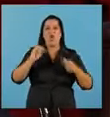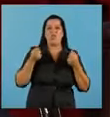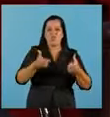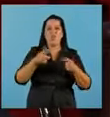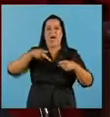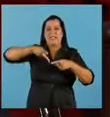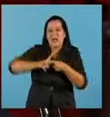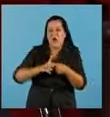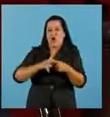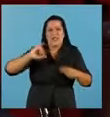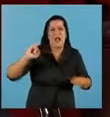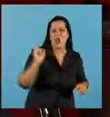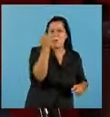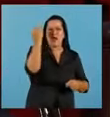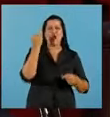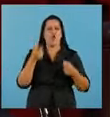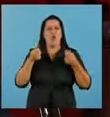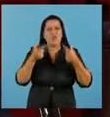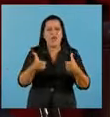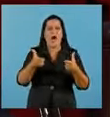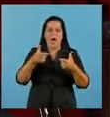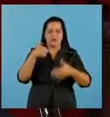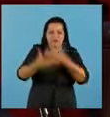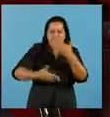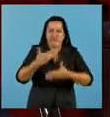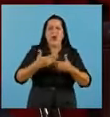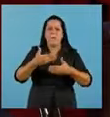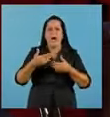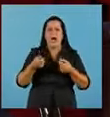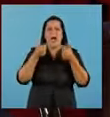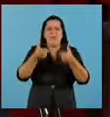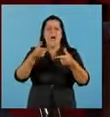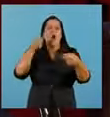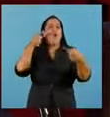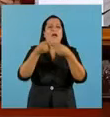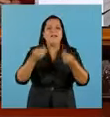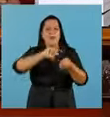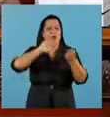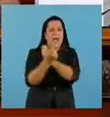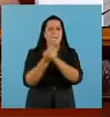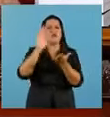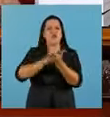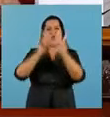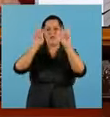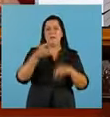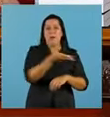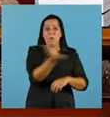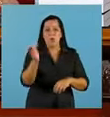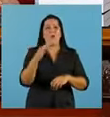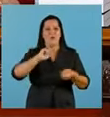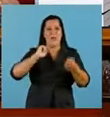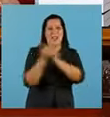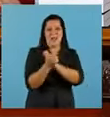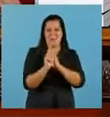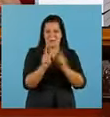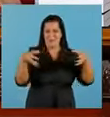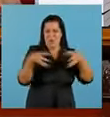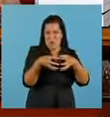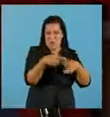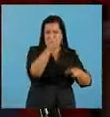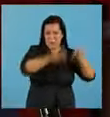herramientas tecnológicas que se movilicen para promover cambios de calidad en el sector público. No